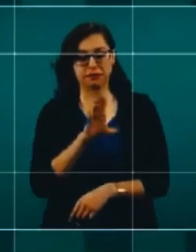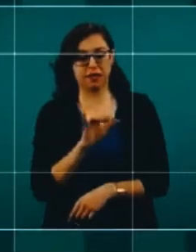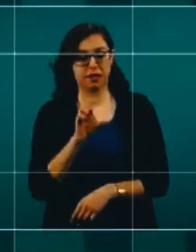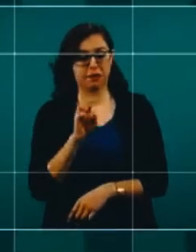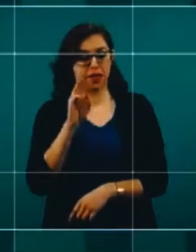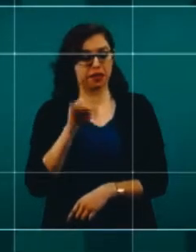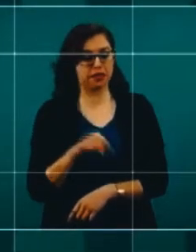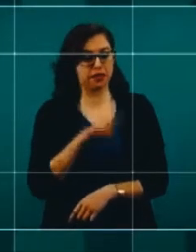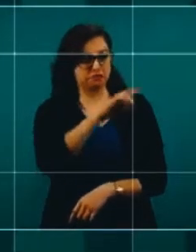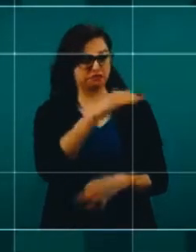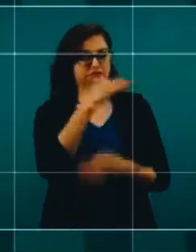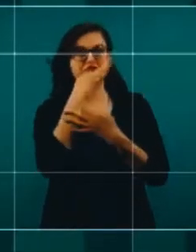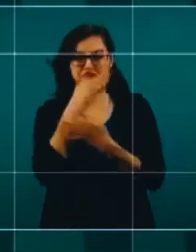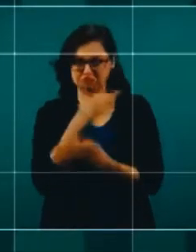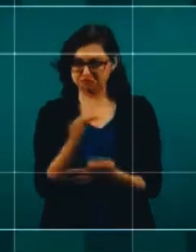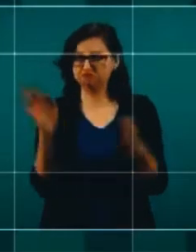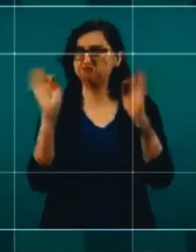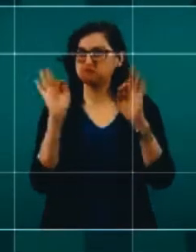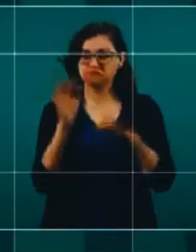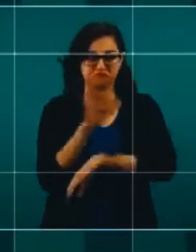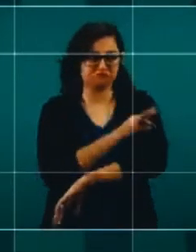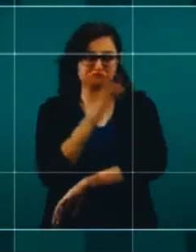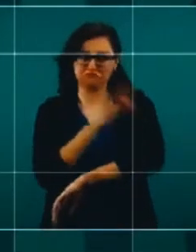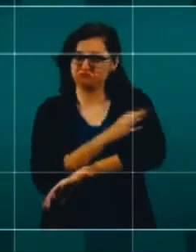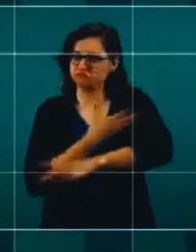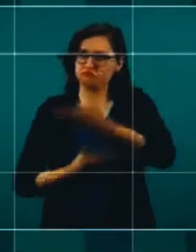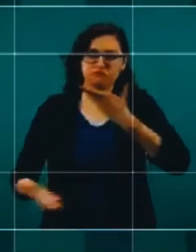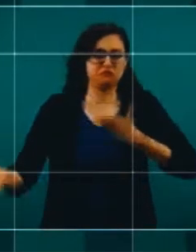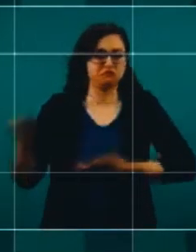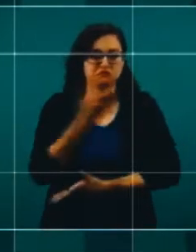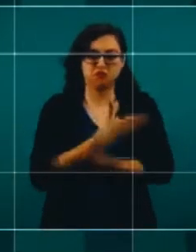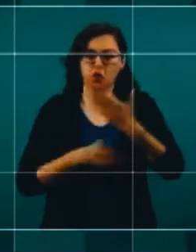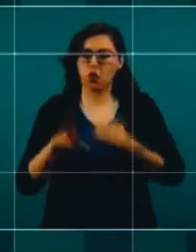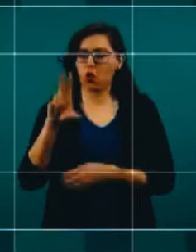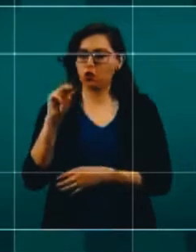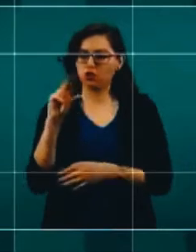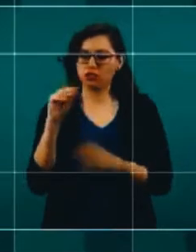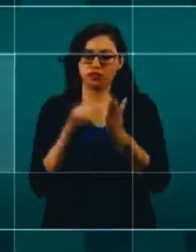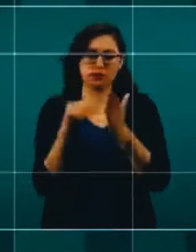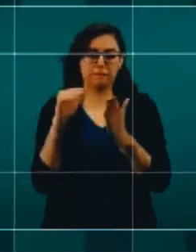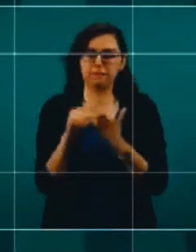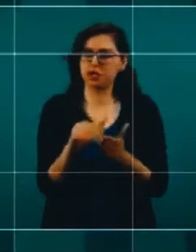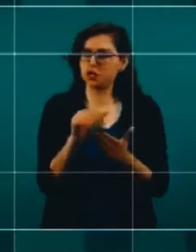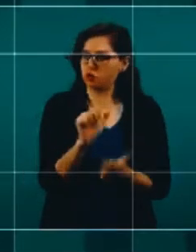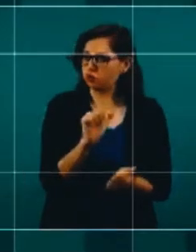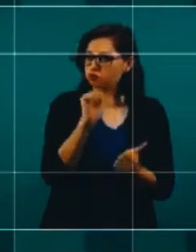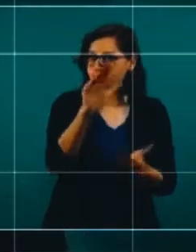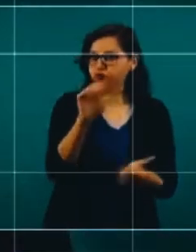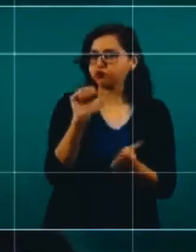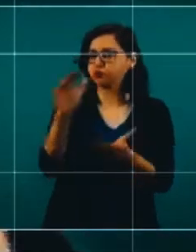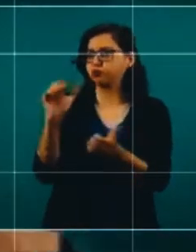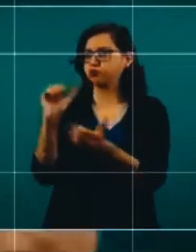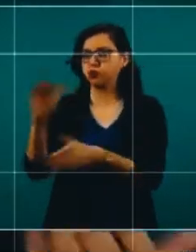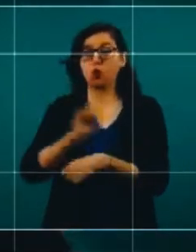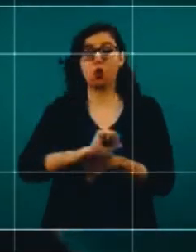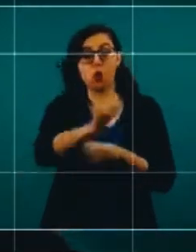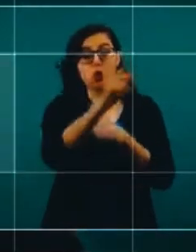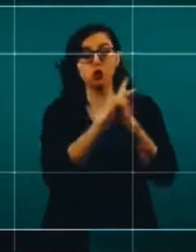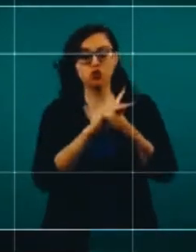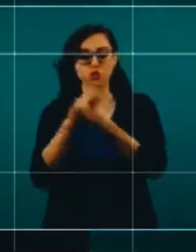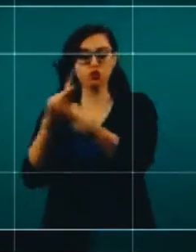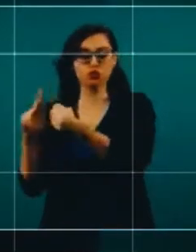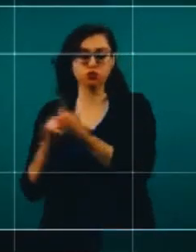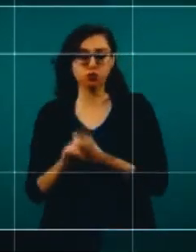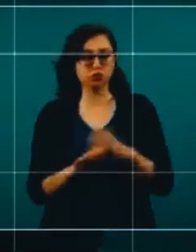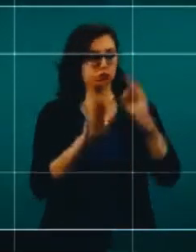bien que es precisamente compartir vacunas 80 millones con otros países todavía no sabemos el mecanismo que van a